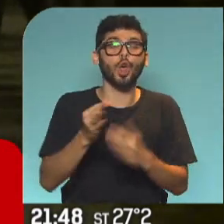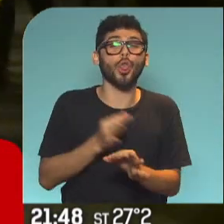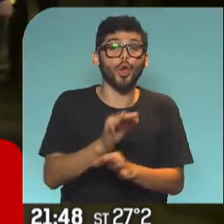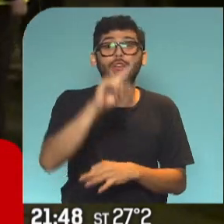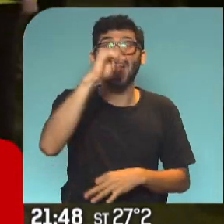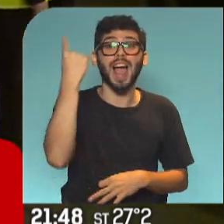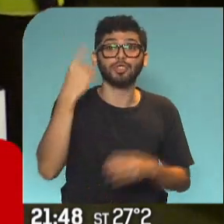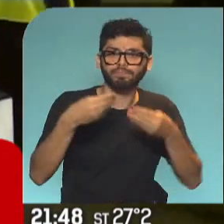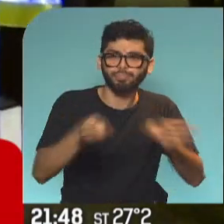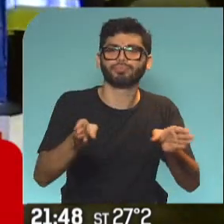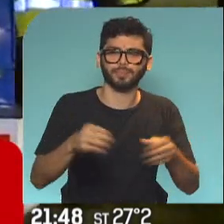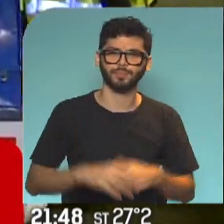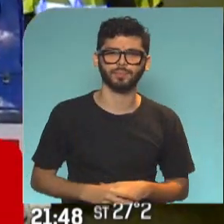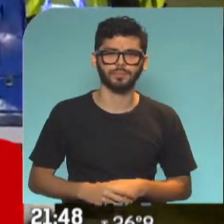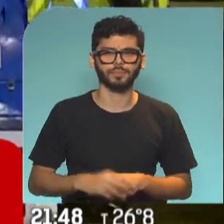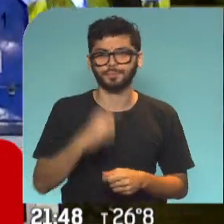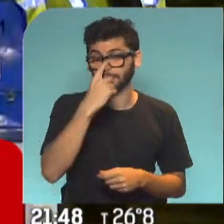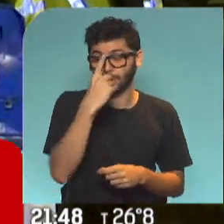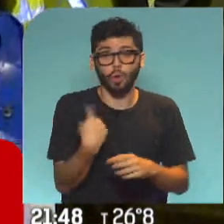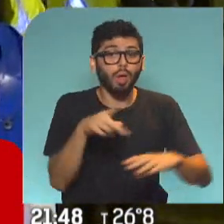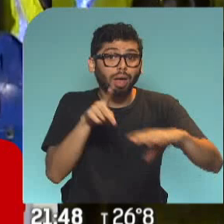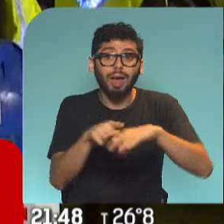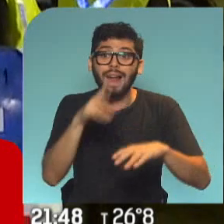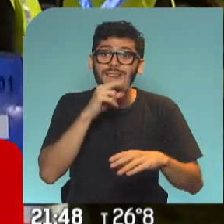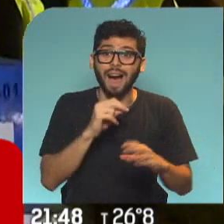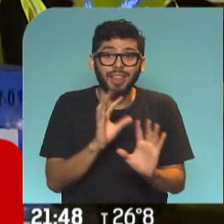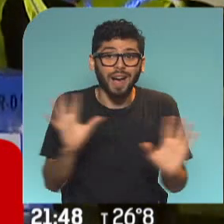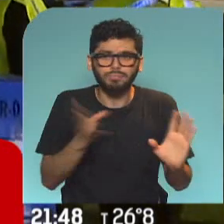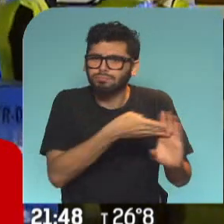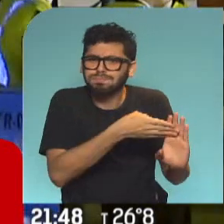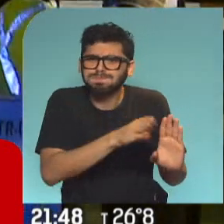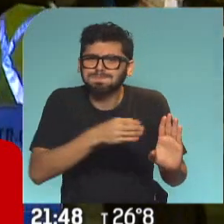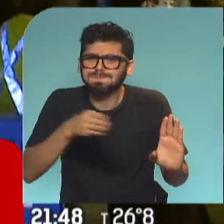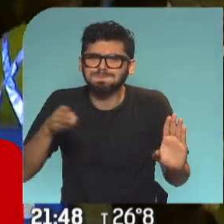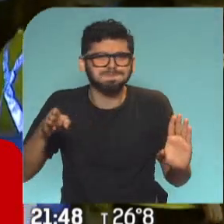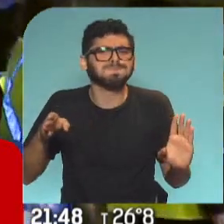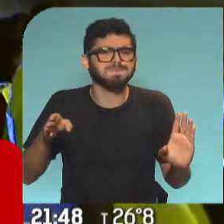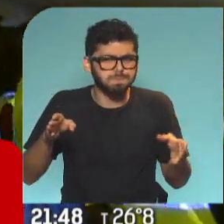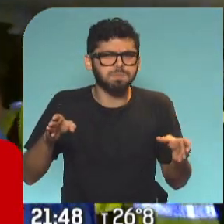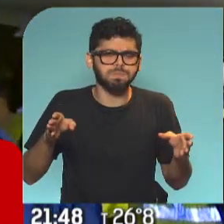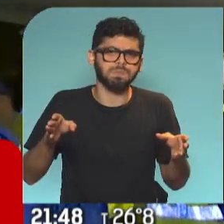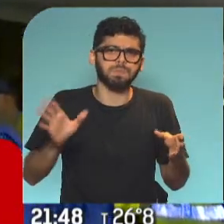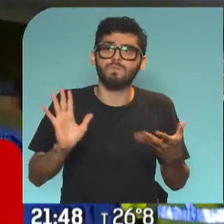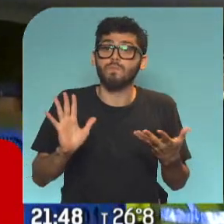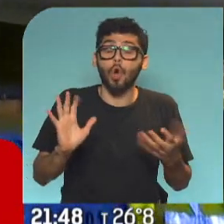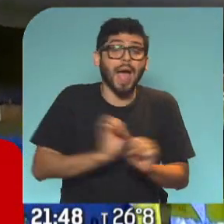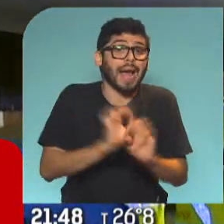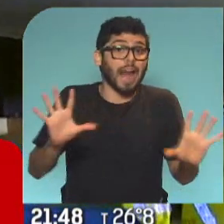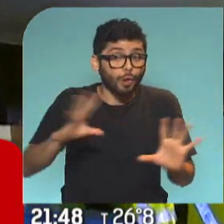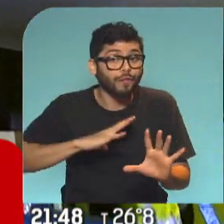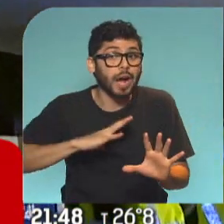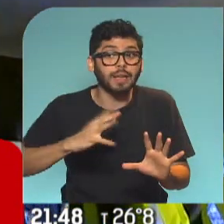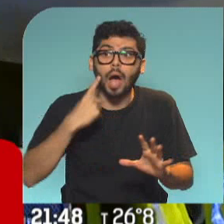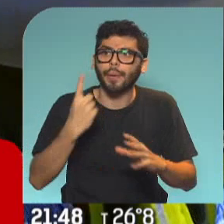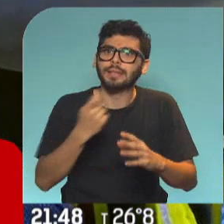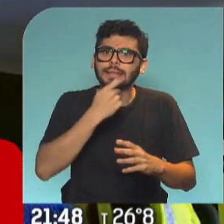de Nación. Sin interrupciones, sin cortes, sin todavía certezas de la